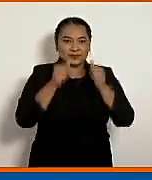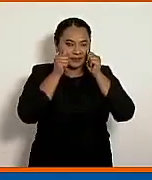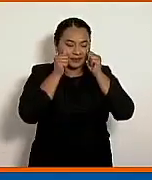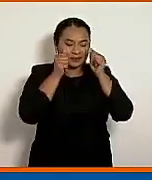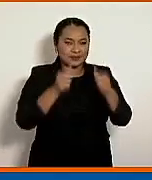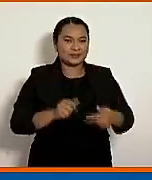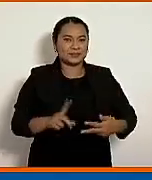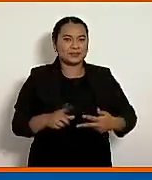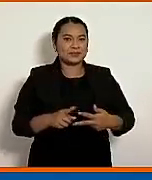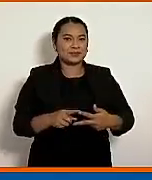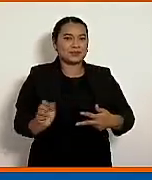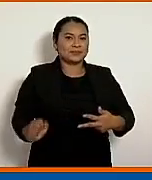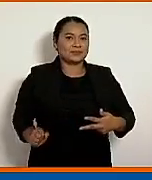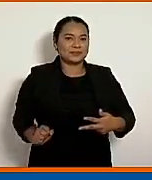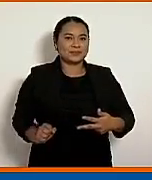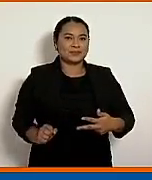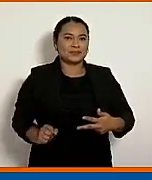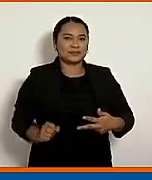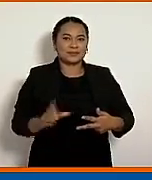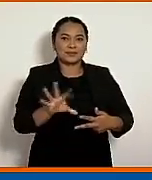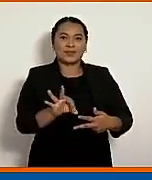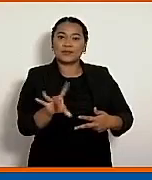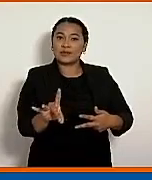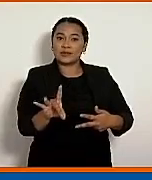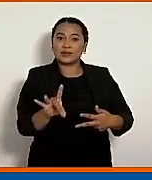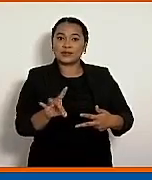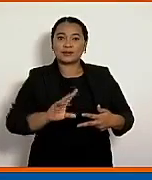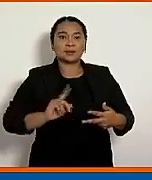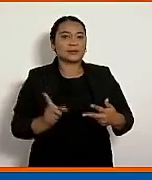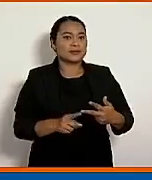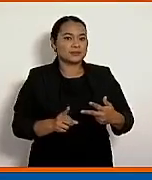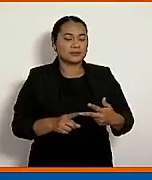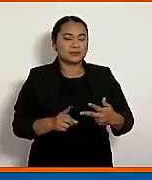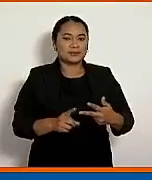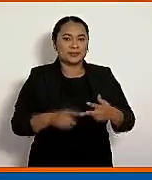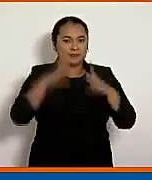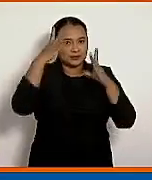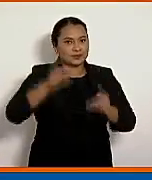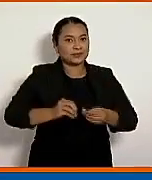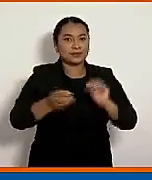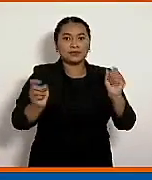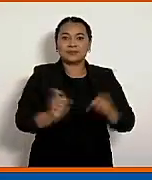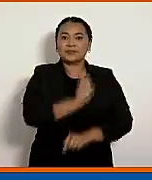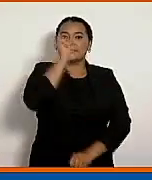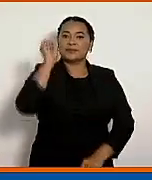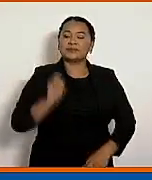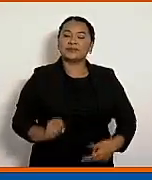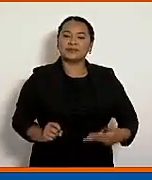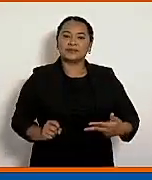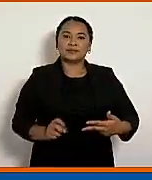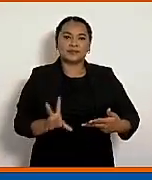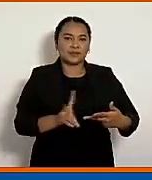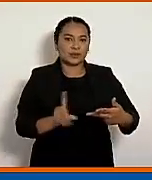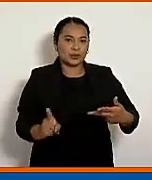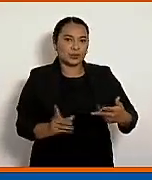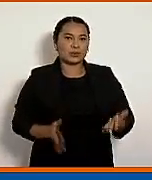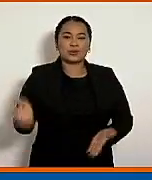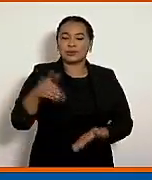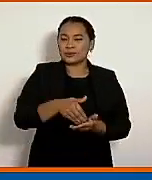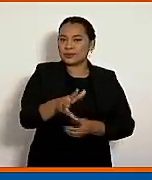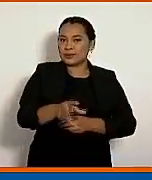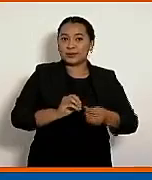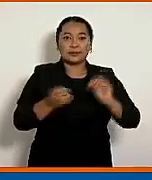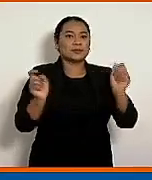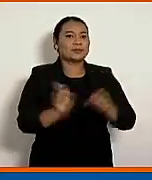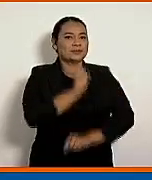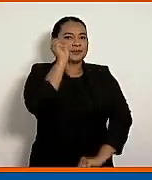Atentos, porque este es el 98, tercer y decisivo número ganador. Este es el 71. Con gusto te repito